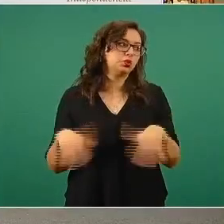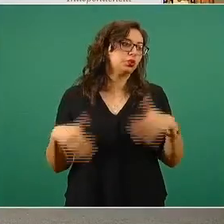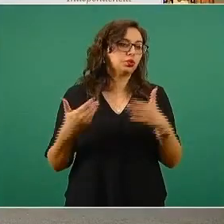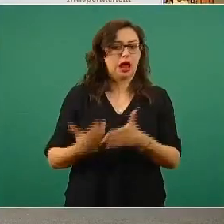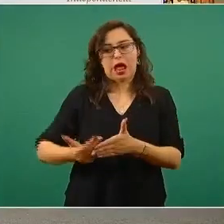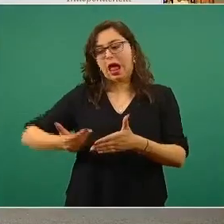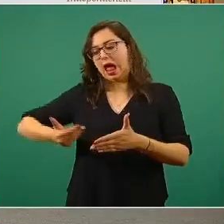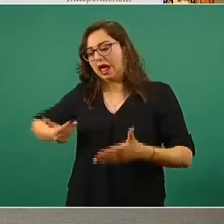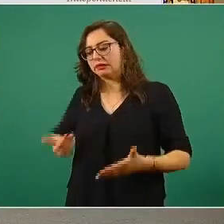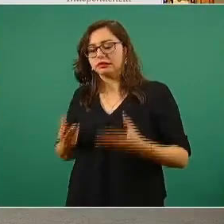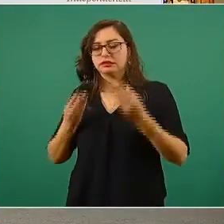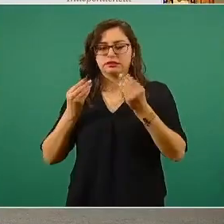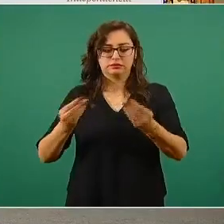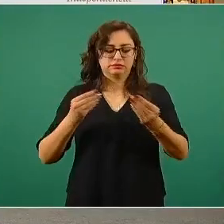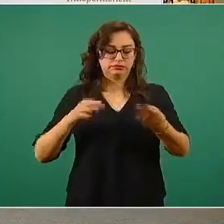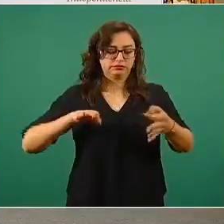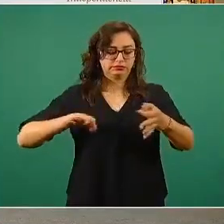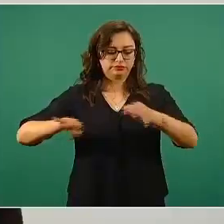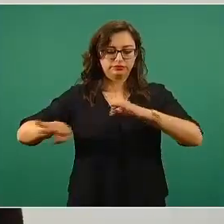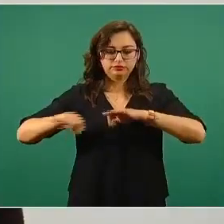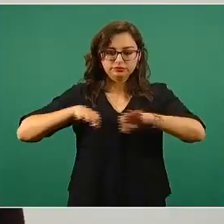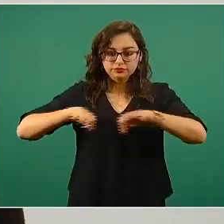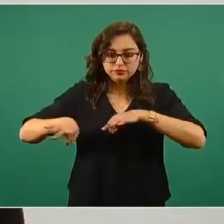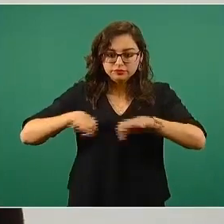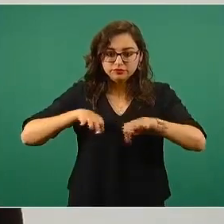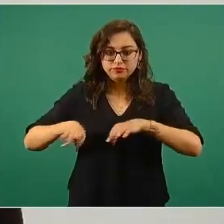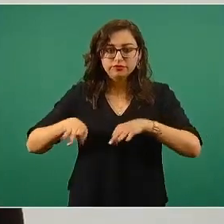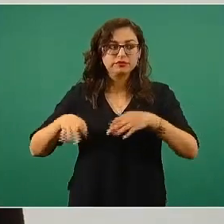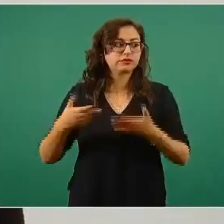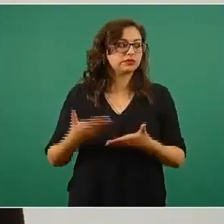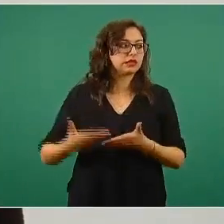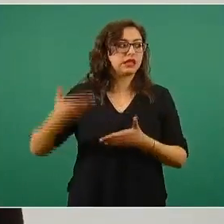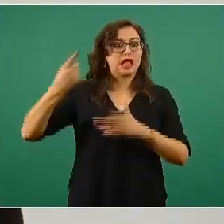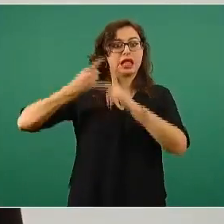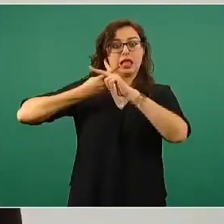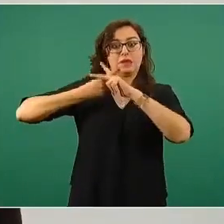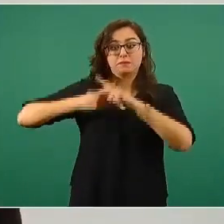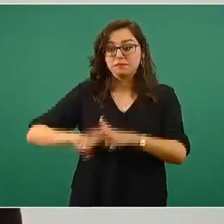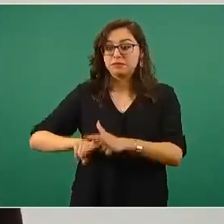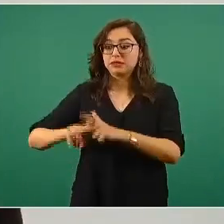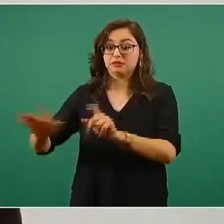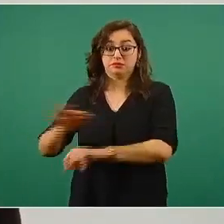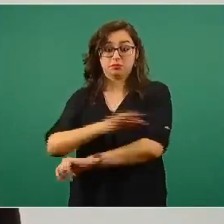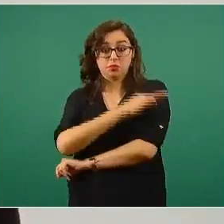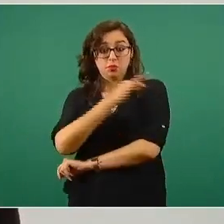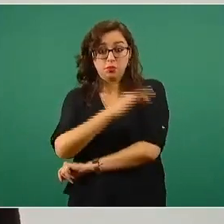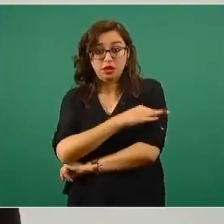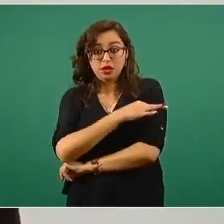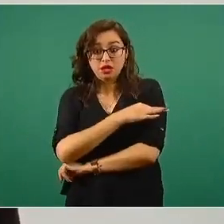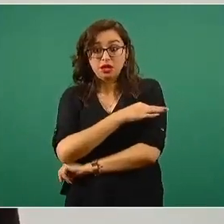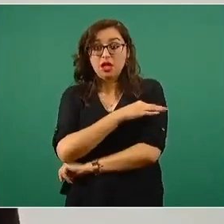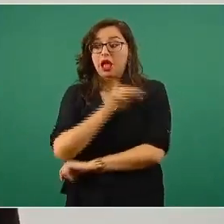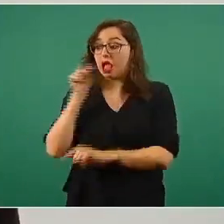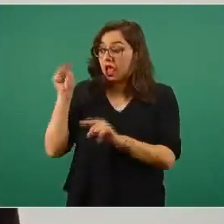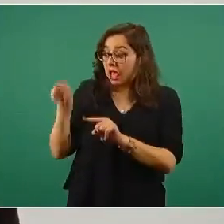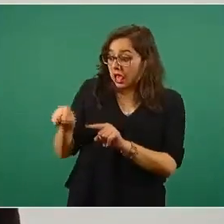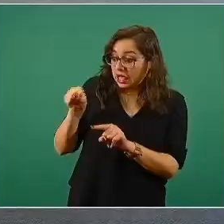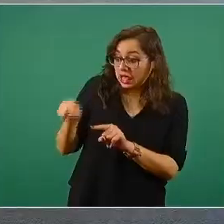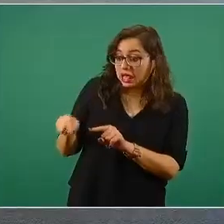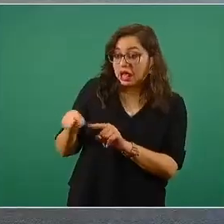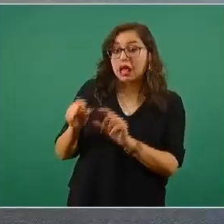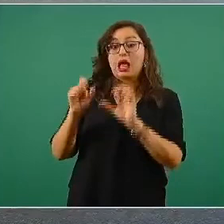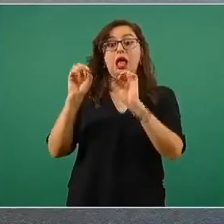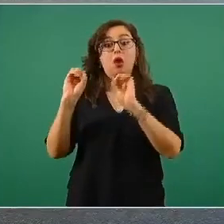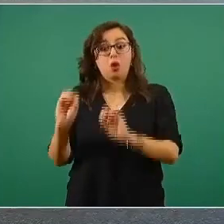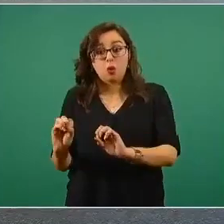hace en el marco de los ESAVIS, que inicia desde el punto de vacunación o desde una unidad de atención médica que